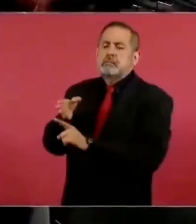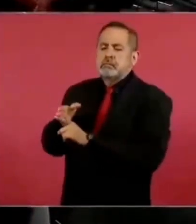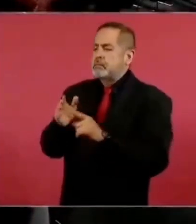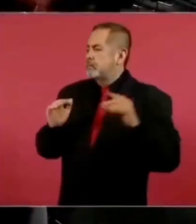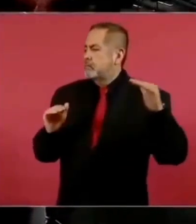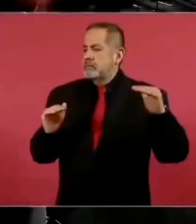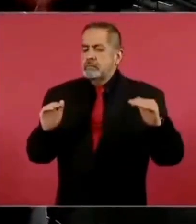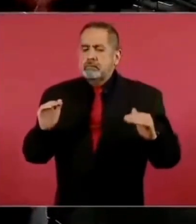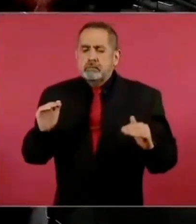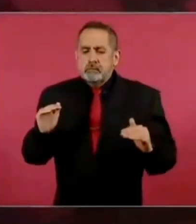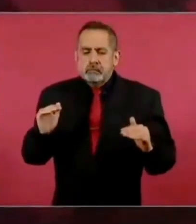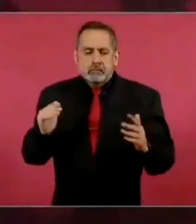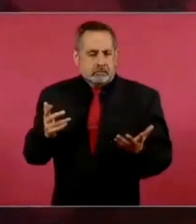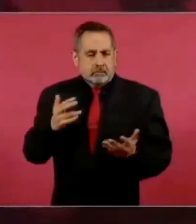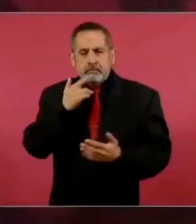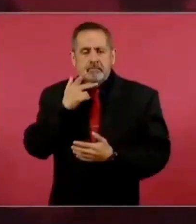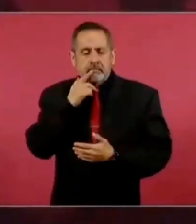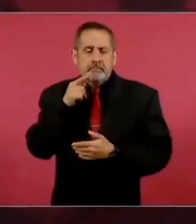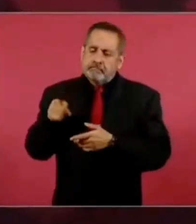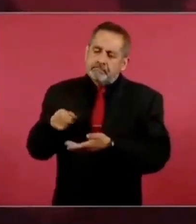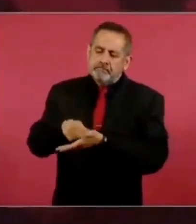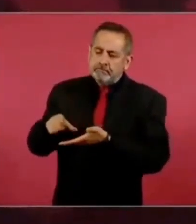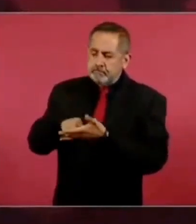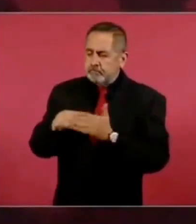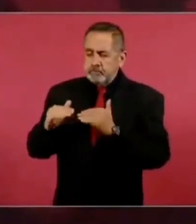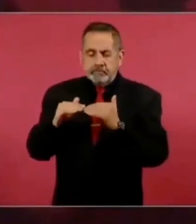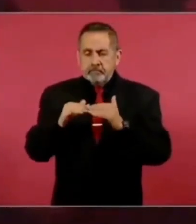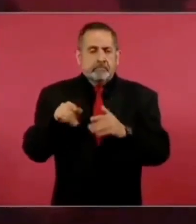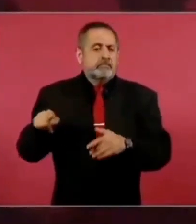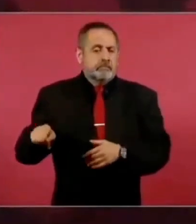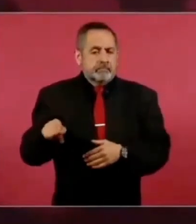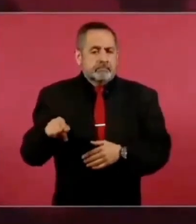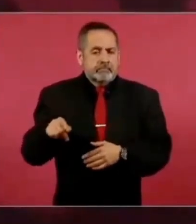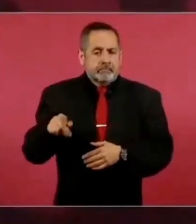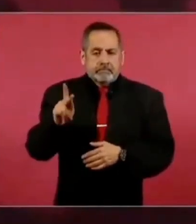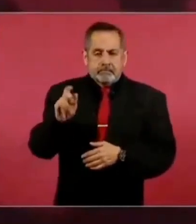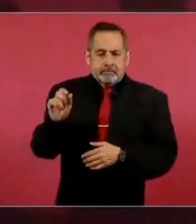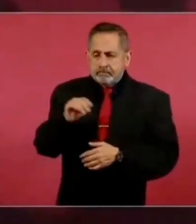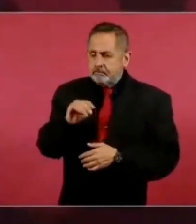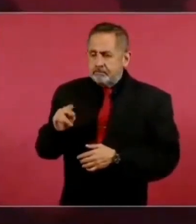o que tiene de participación en el mercado.